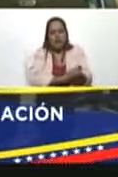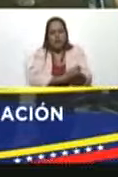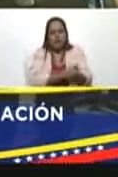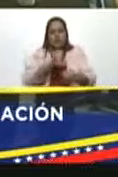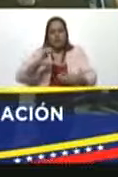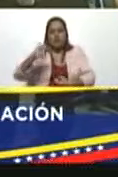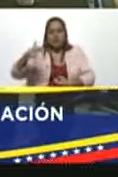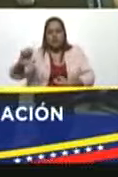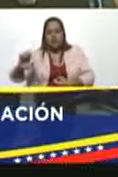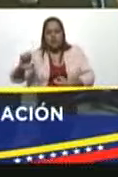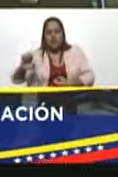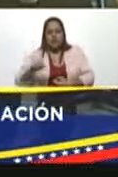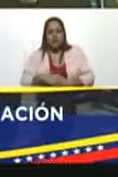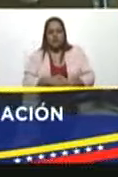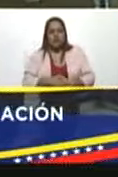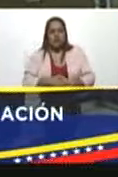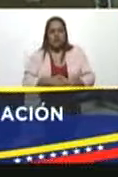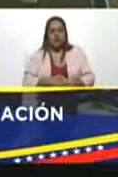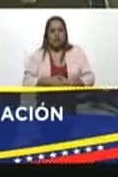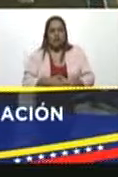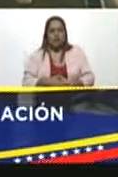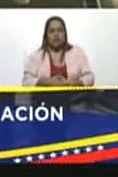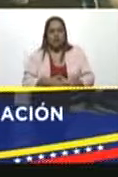Guevara, cuando